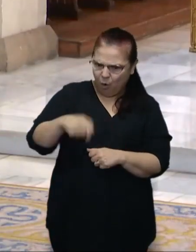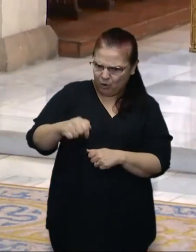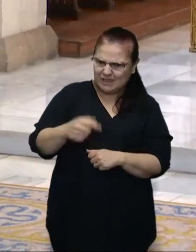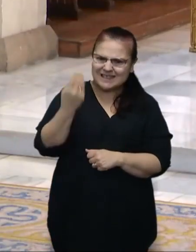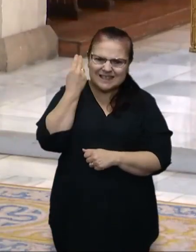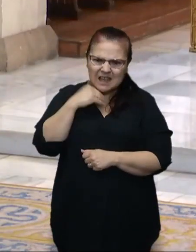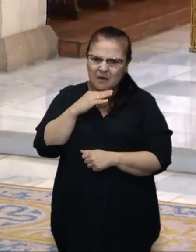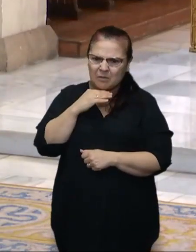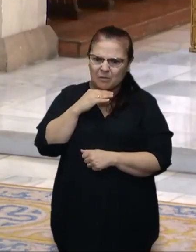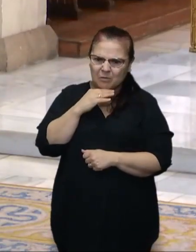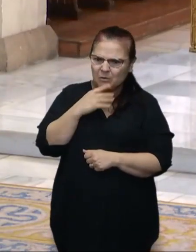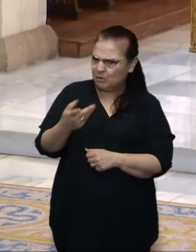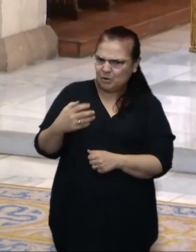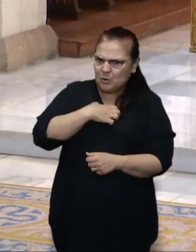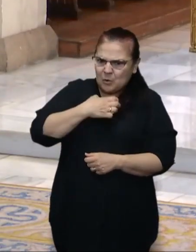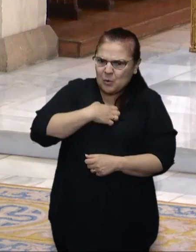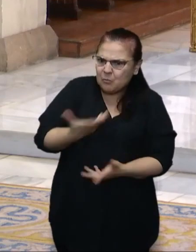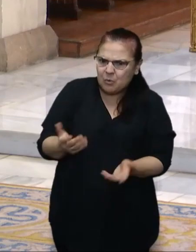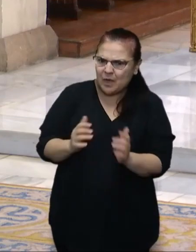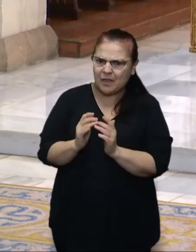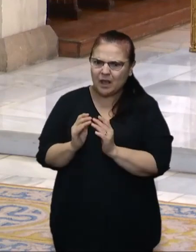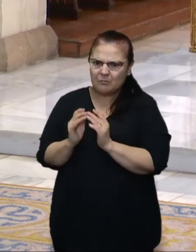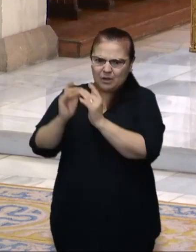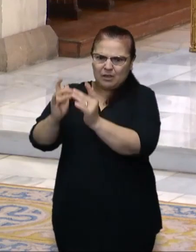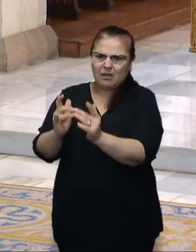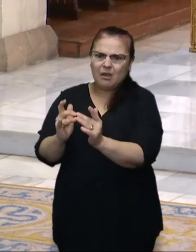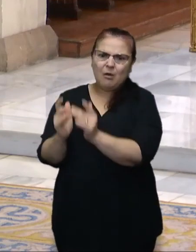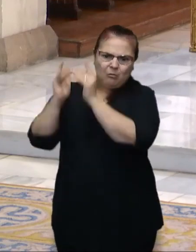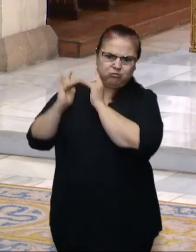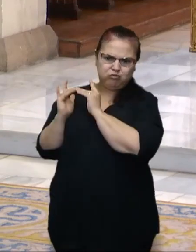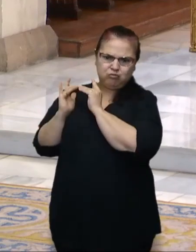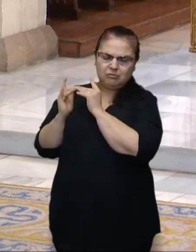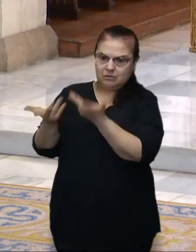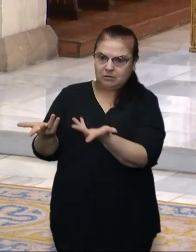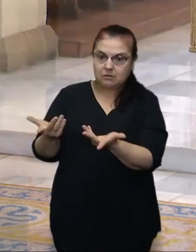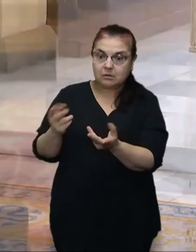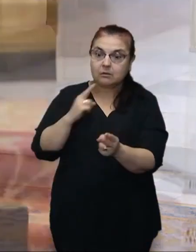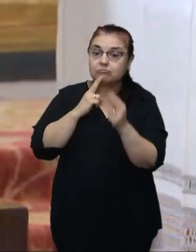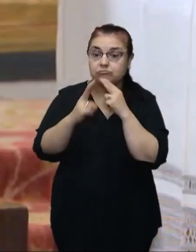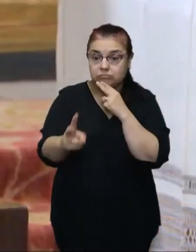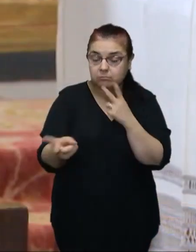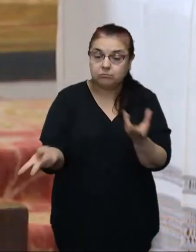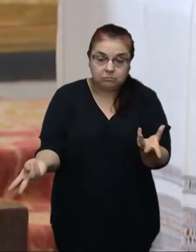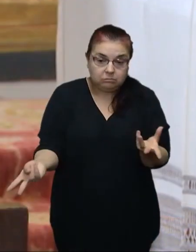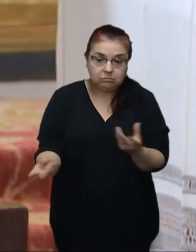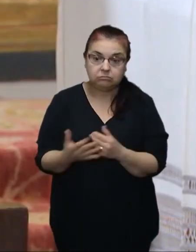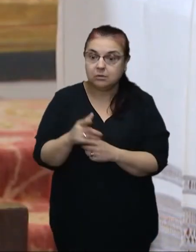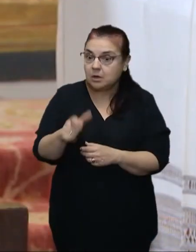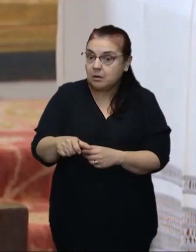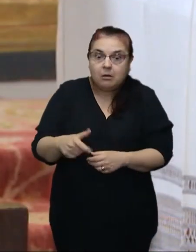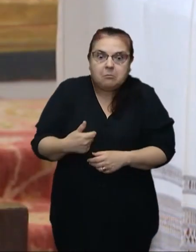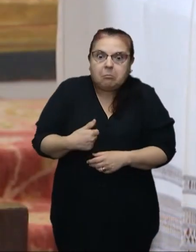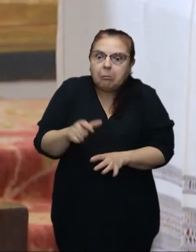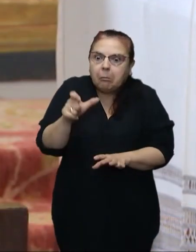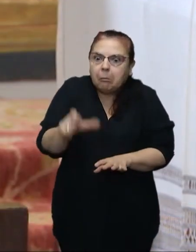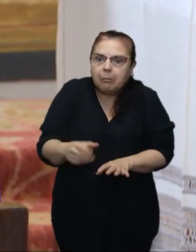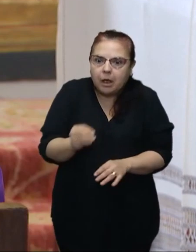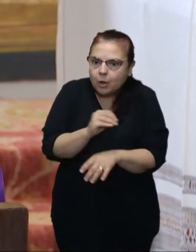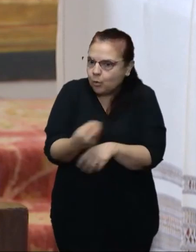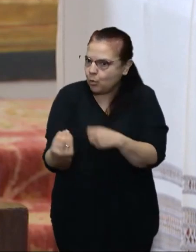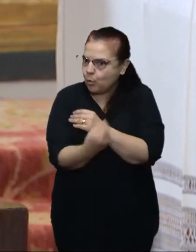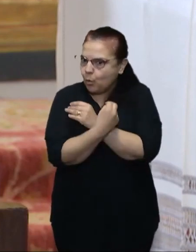sábado y no se puede llevar la camilla. Él le contestó: El que